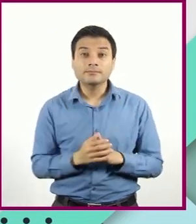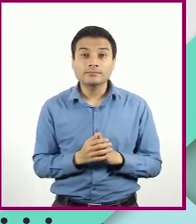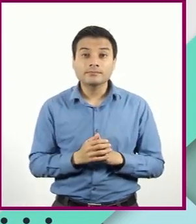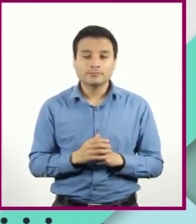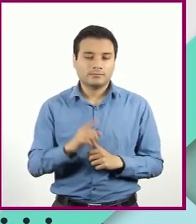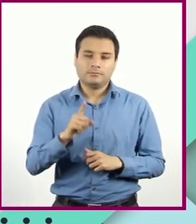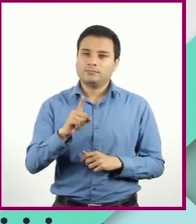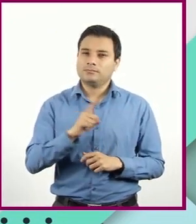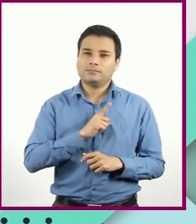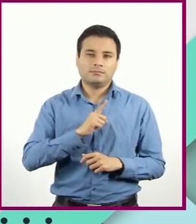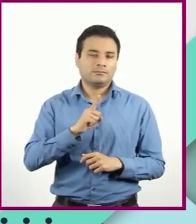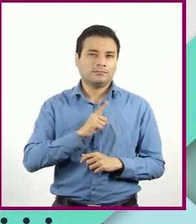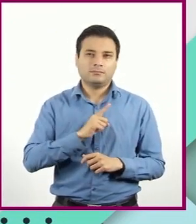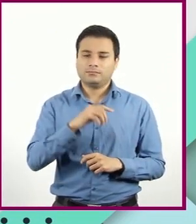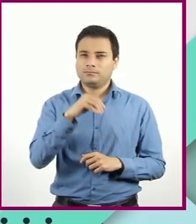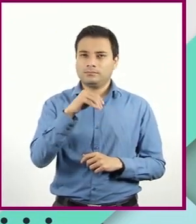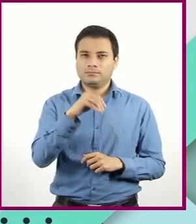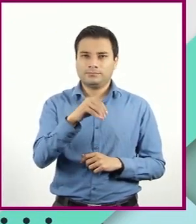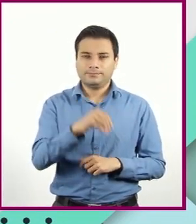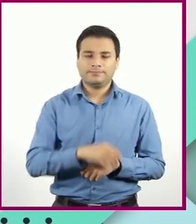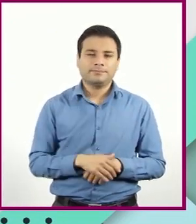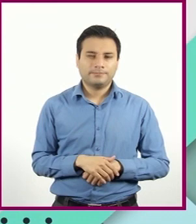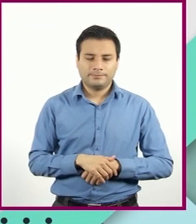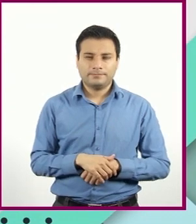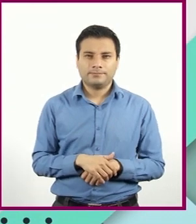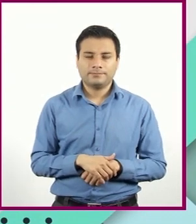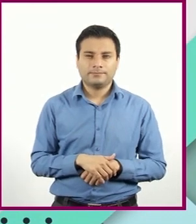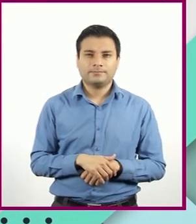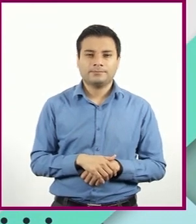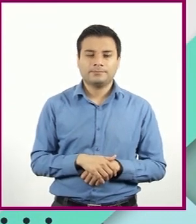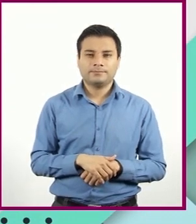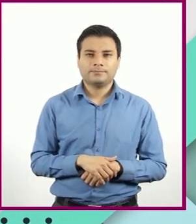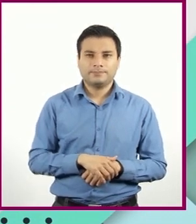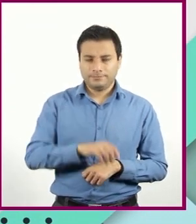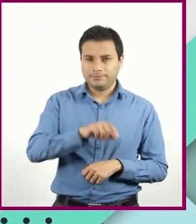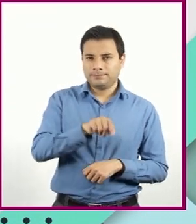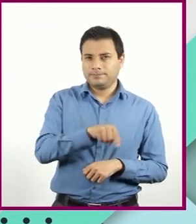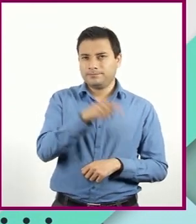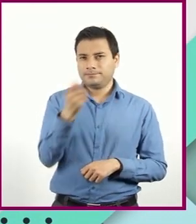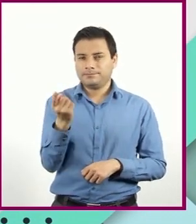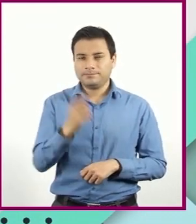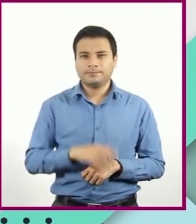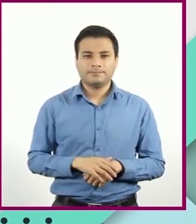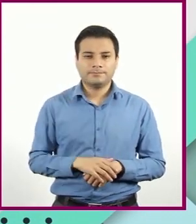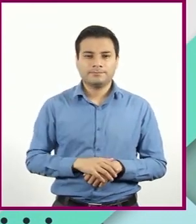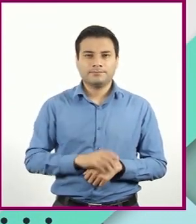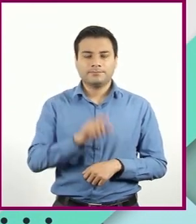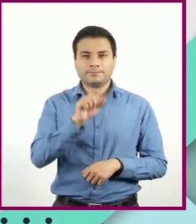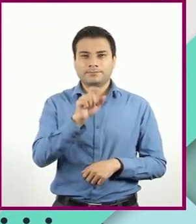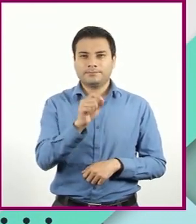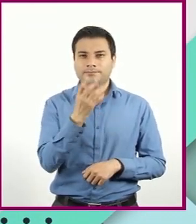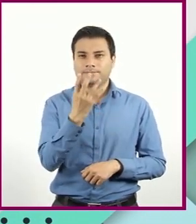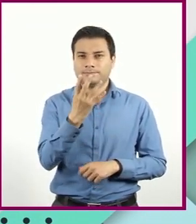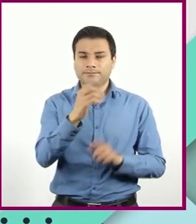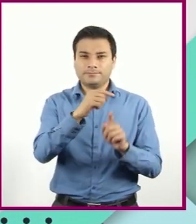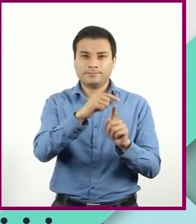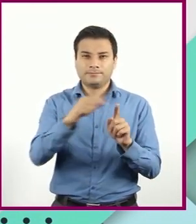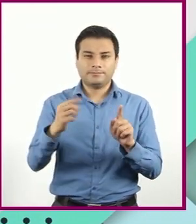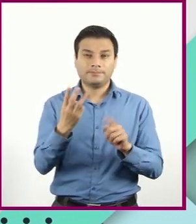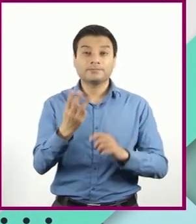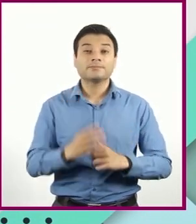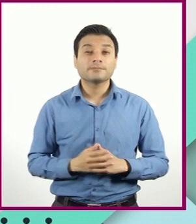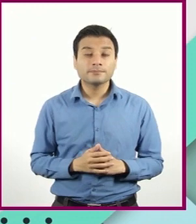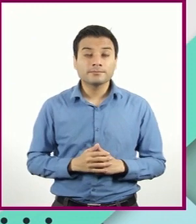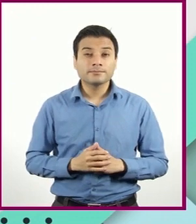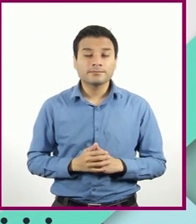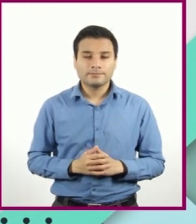queda solo la incógnita m en el primer miembro de la igualdad y en el segundo miembro el cociente de 24 sobre 3,